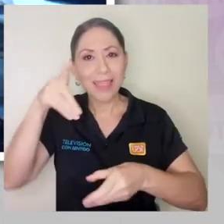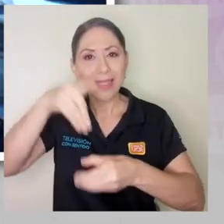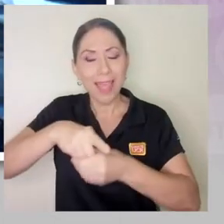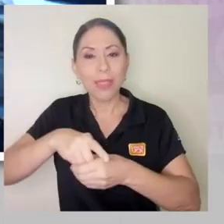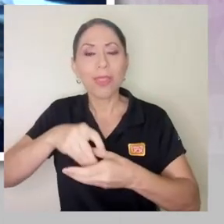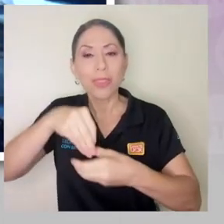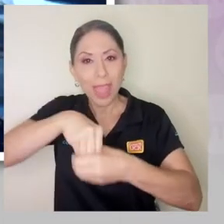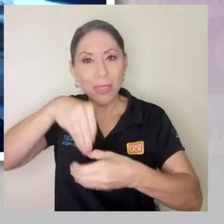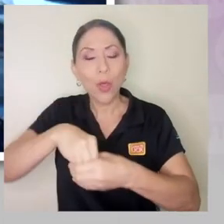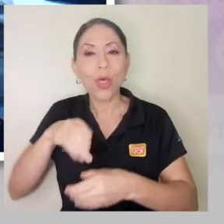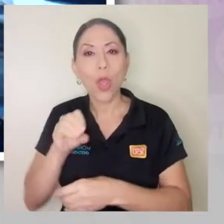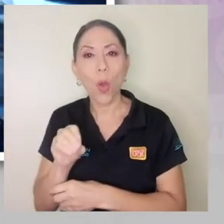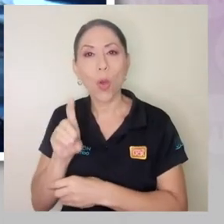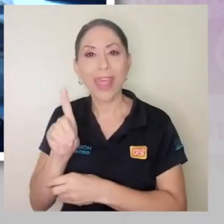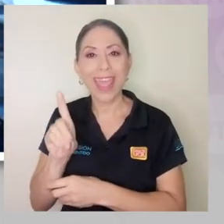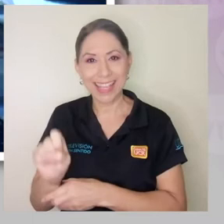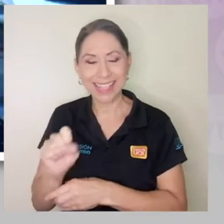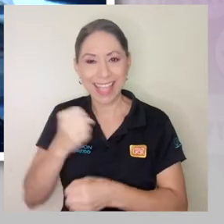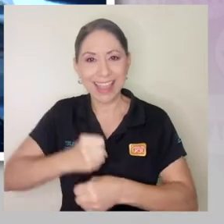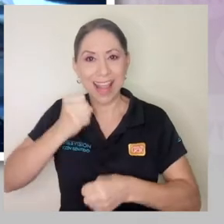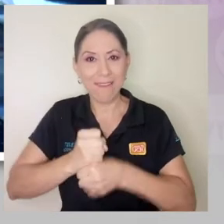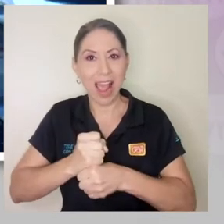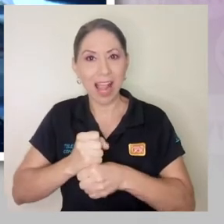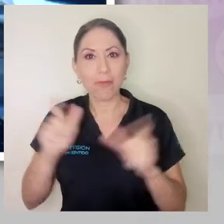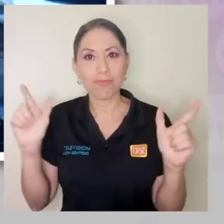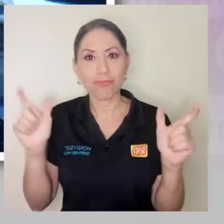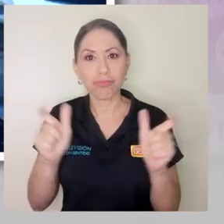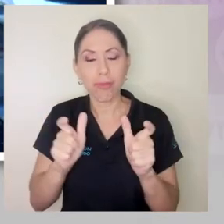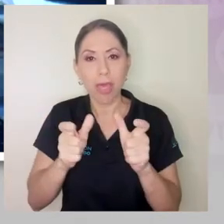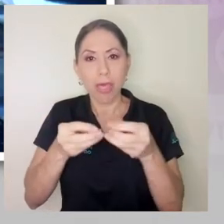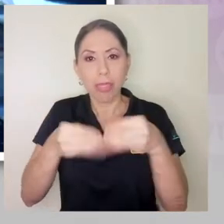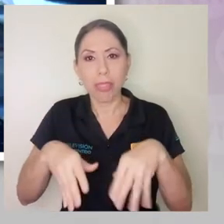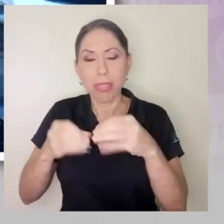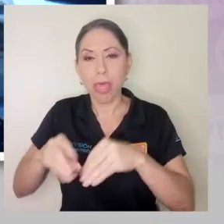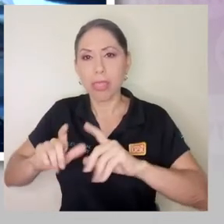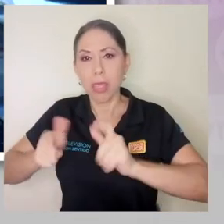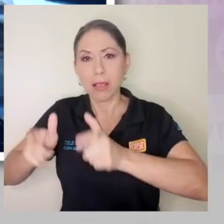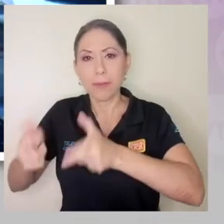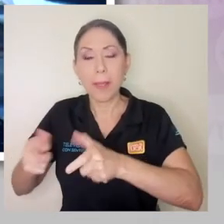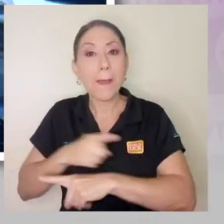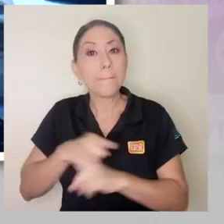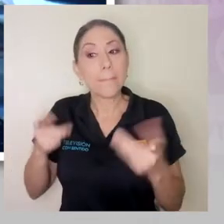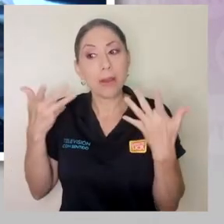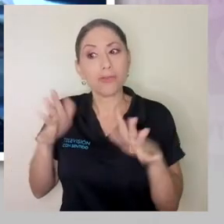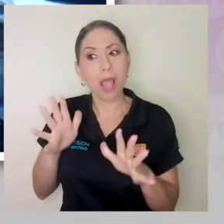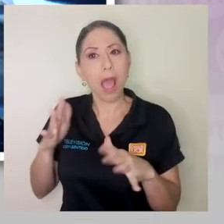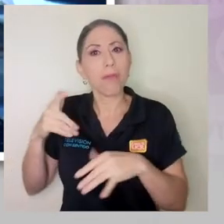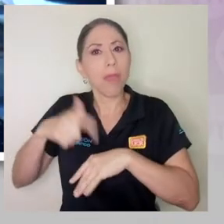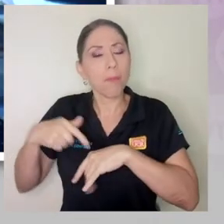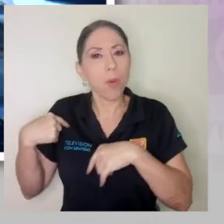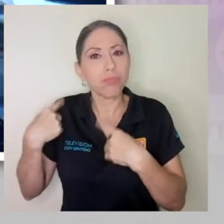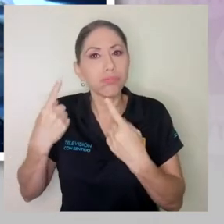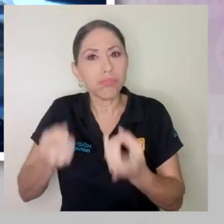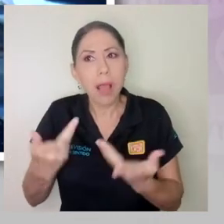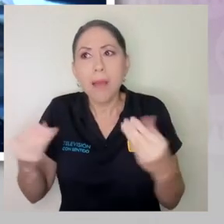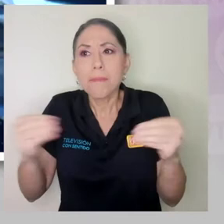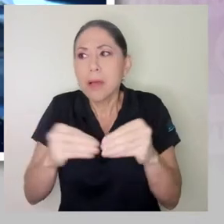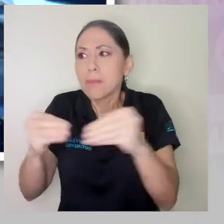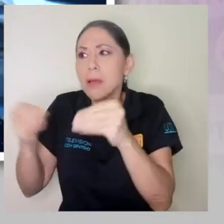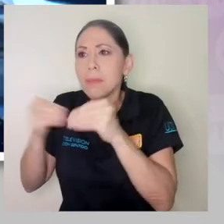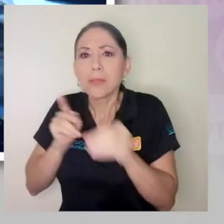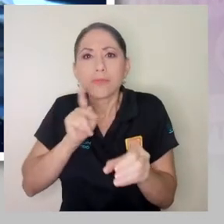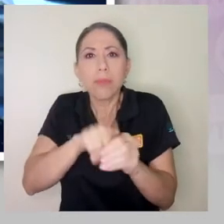de desperdicio, pero adicionalmente con el tiempo y conforme se han sumado actores, lo que empezamos a ver es que desde las diferentes